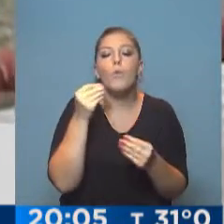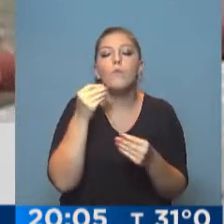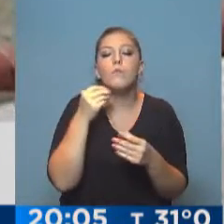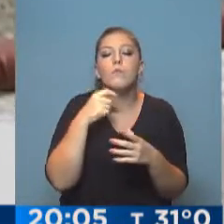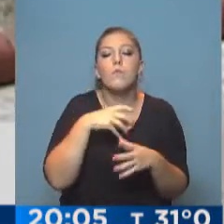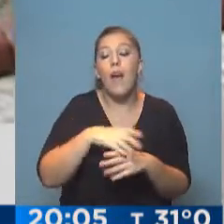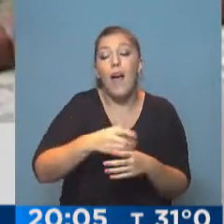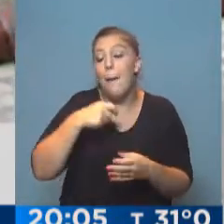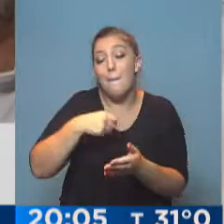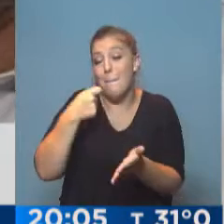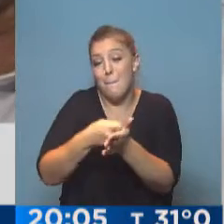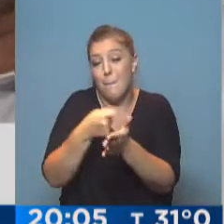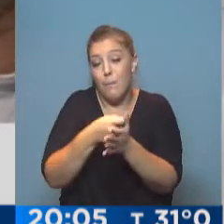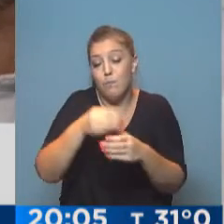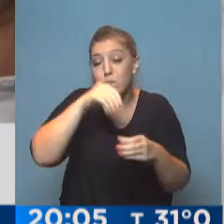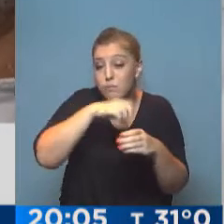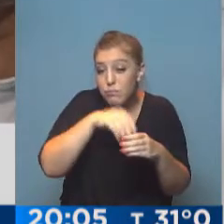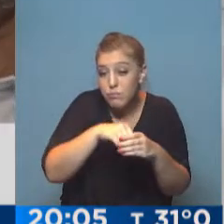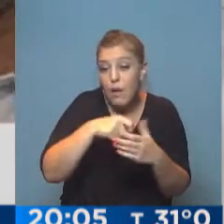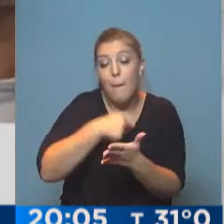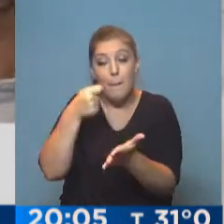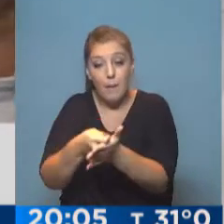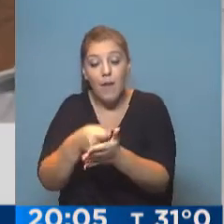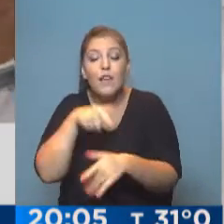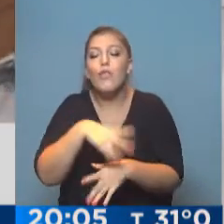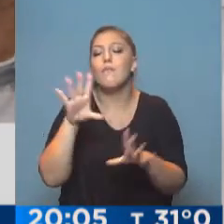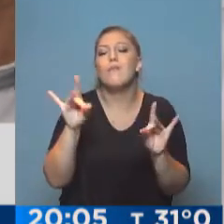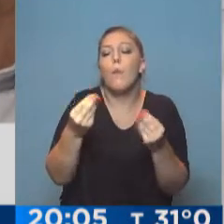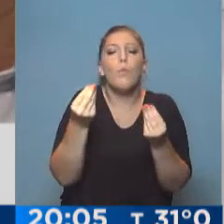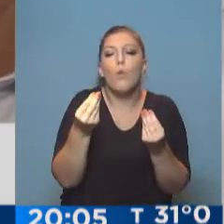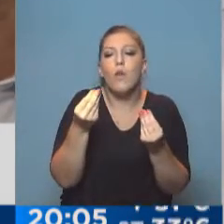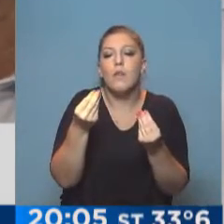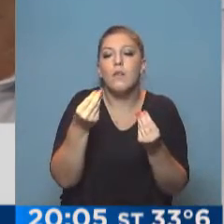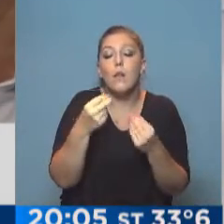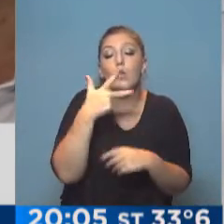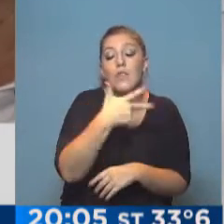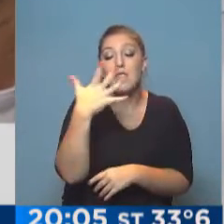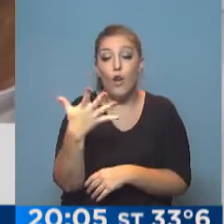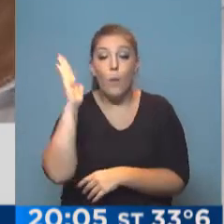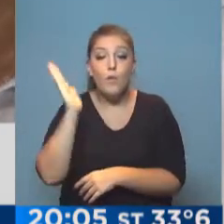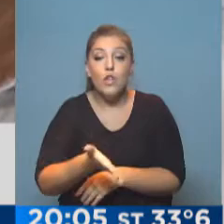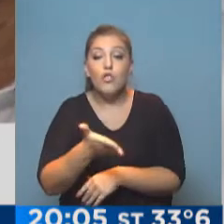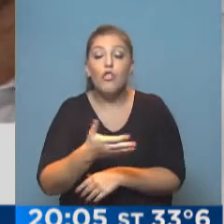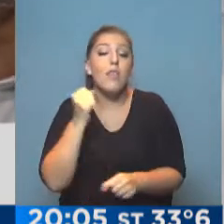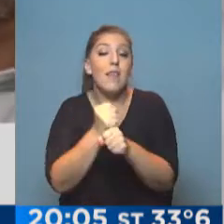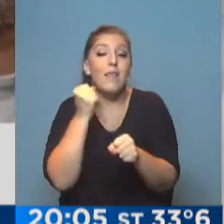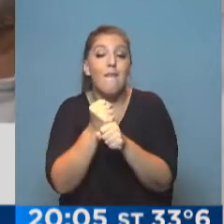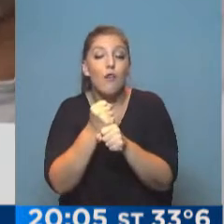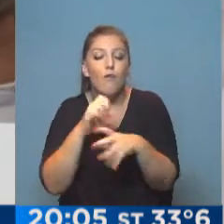fondos. Esto es complejo, ¿por qué? Porque tenemos un 35% de trabajo negro que